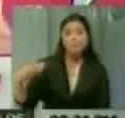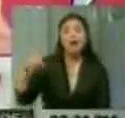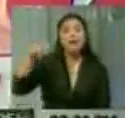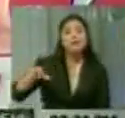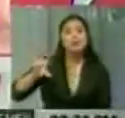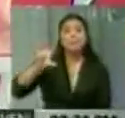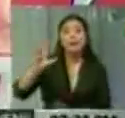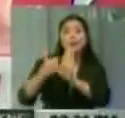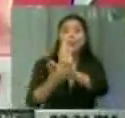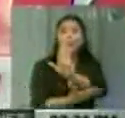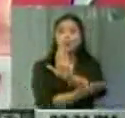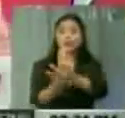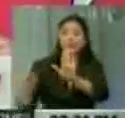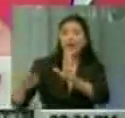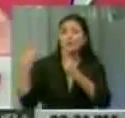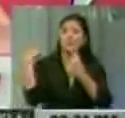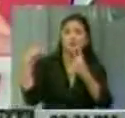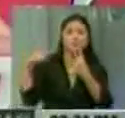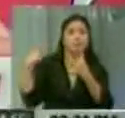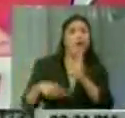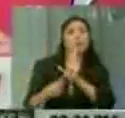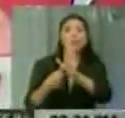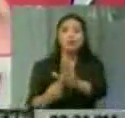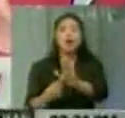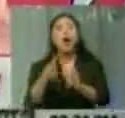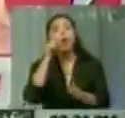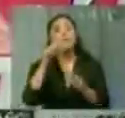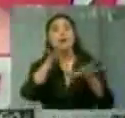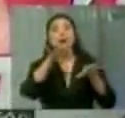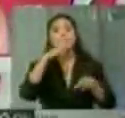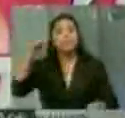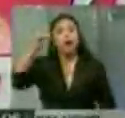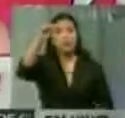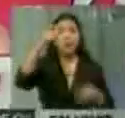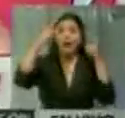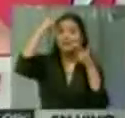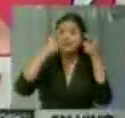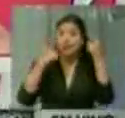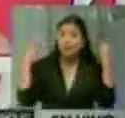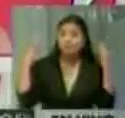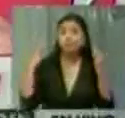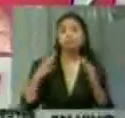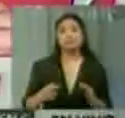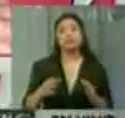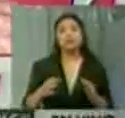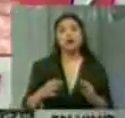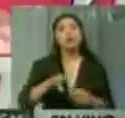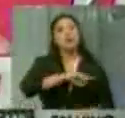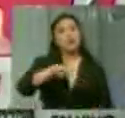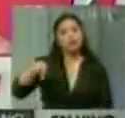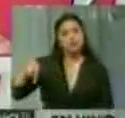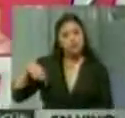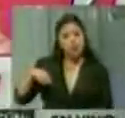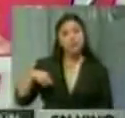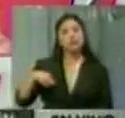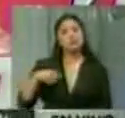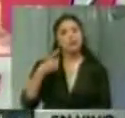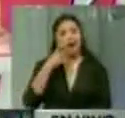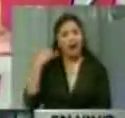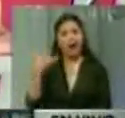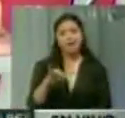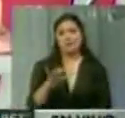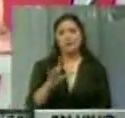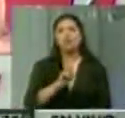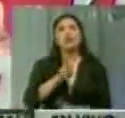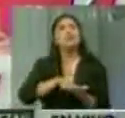este país ha demostrado en innumerables ocasiones el compañero Nicolás Maduro y el comandante Chávez la firmeza con la cual nosotros nos manejamos. No